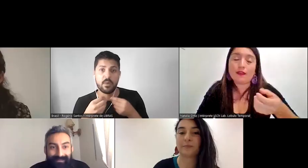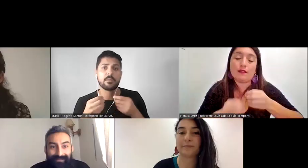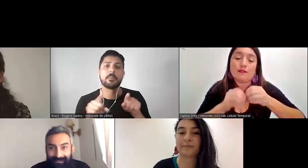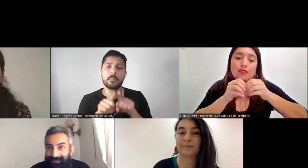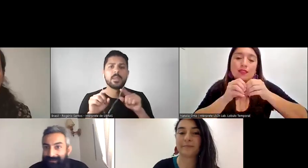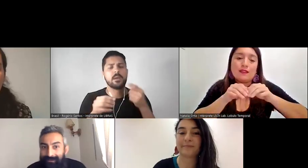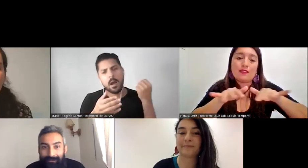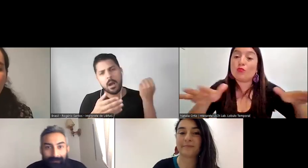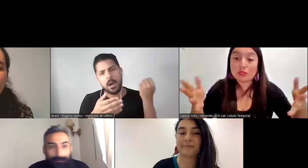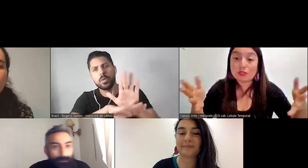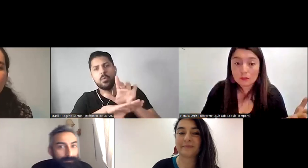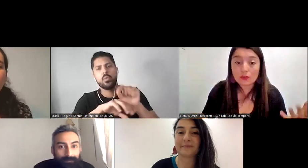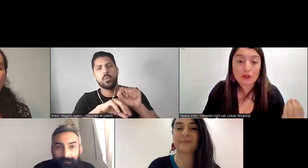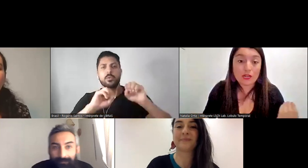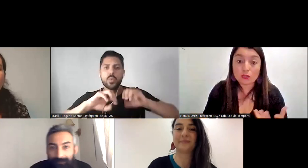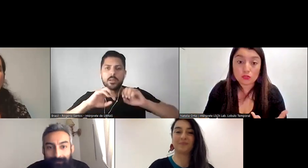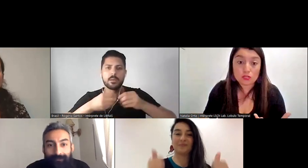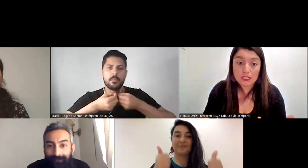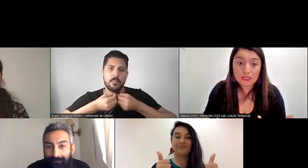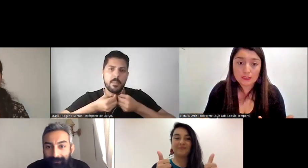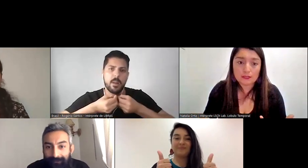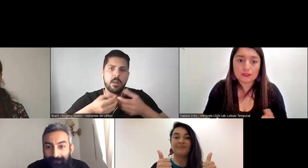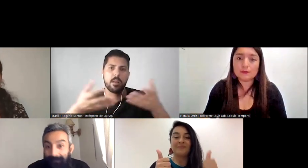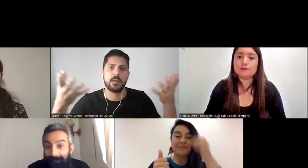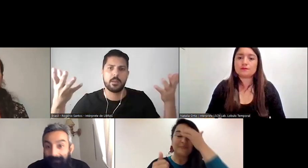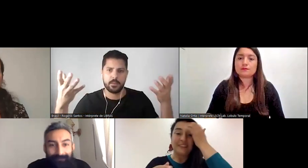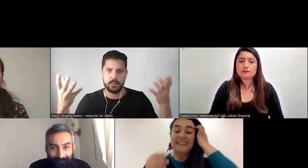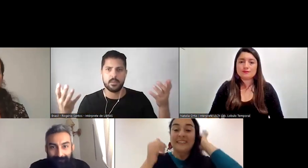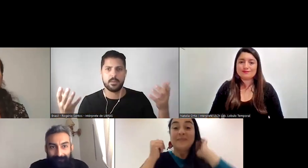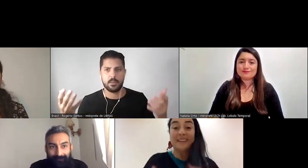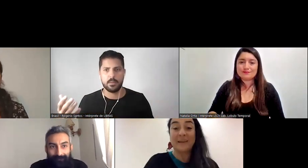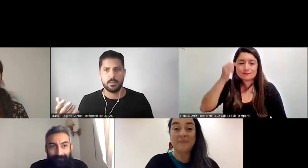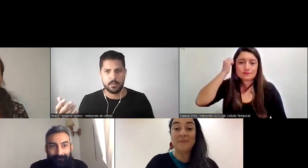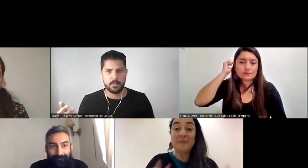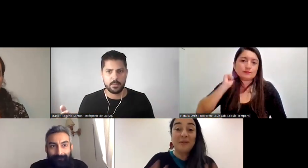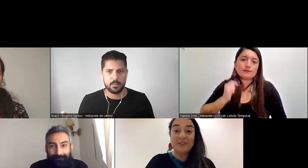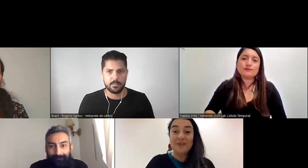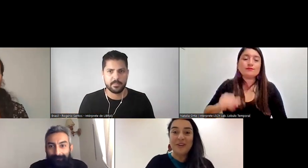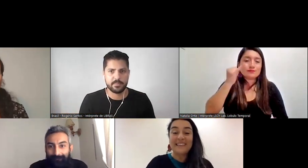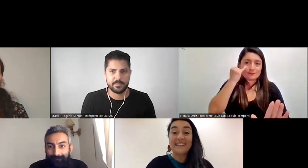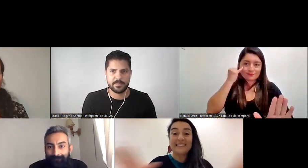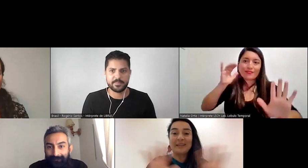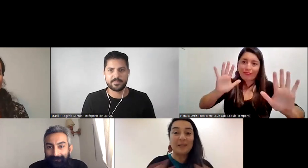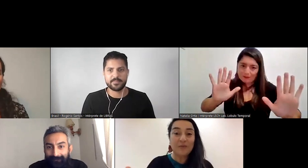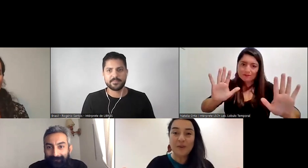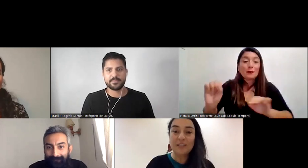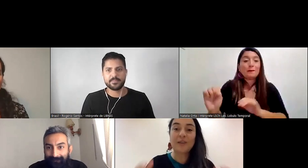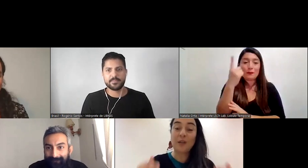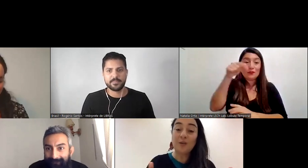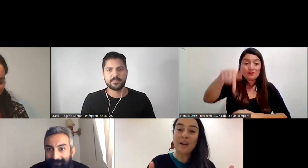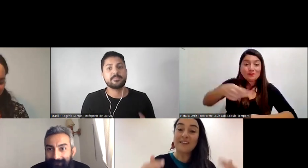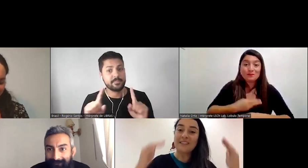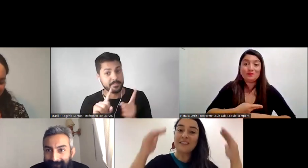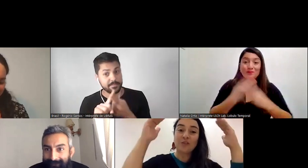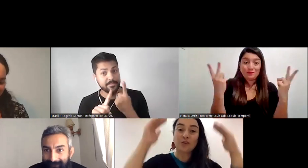va a difundir a lo mejor a lo largo de todo Chile. Ya, primero que todo, este lanzamiento fue